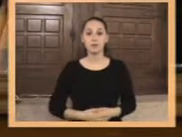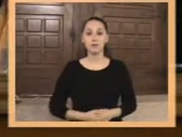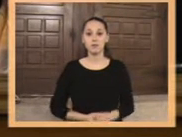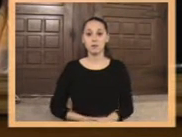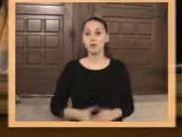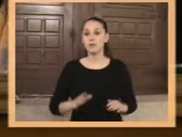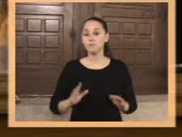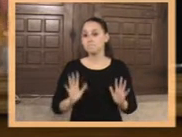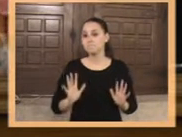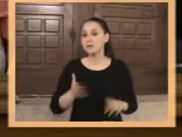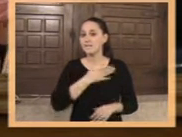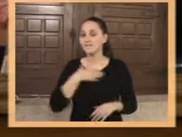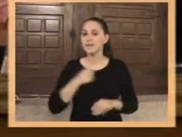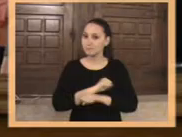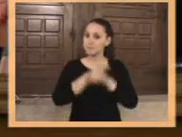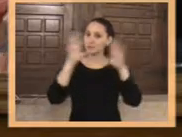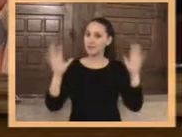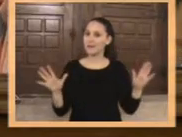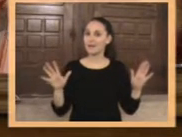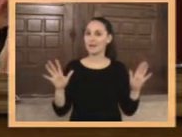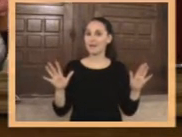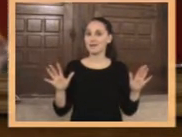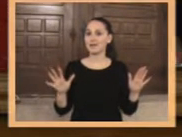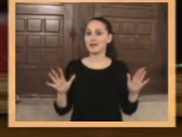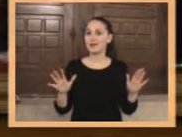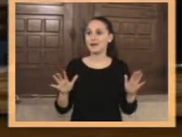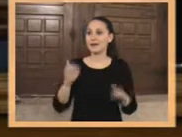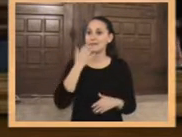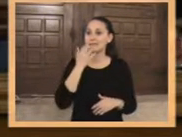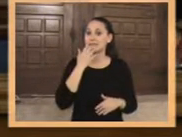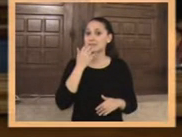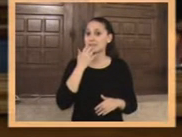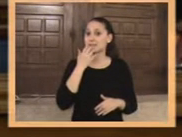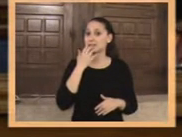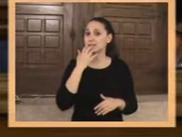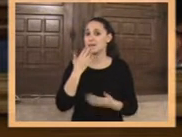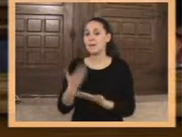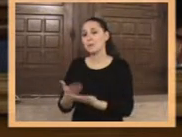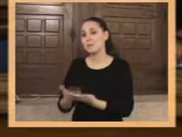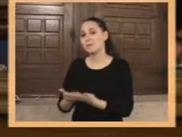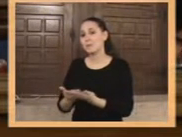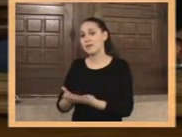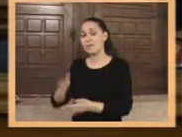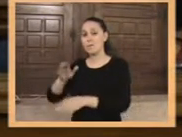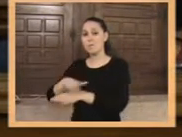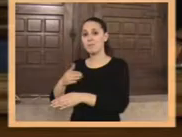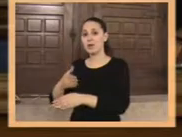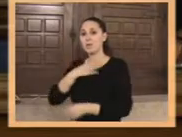ahí votaríamos nosotros a favor, es si al pedir solo y exclusivamente que Archivo Municipal nos condiciona el que podamos